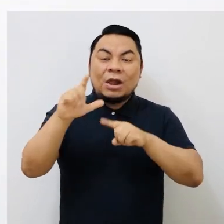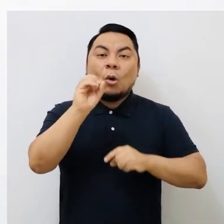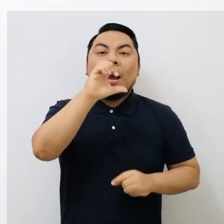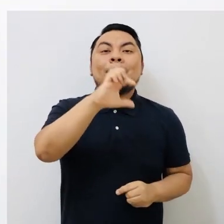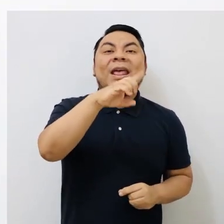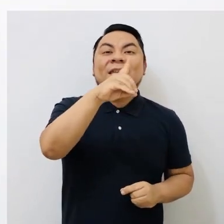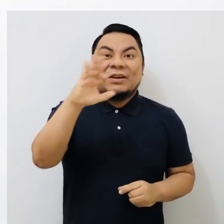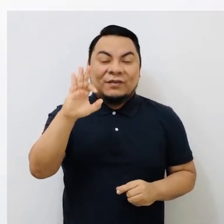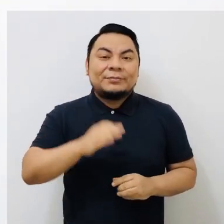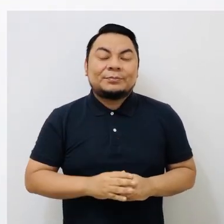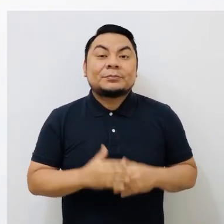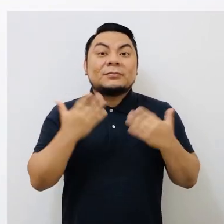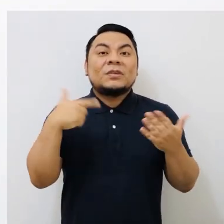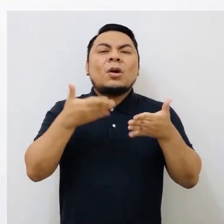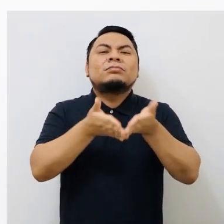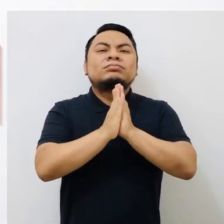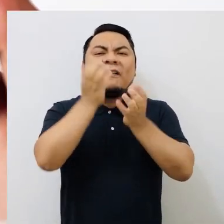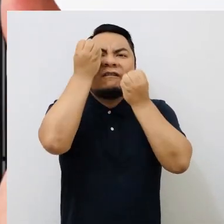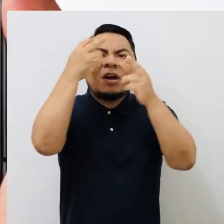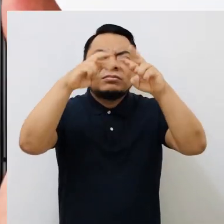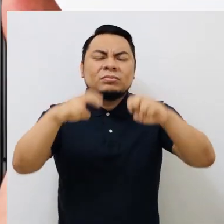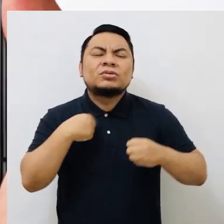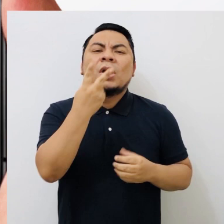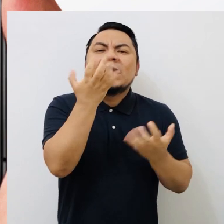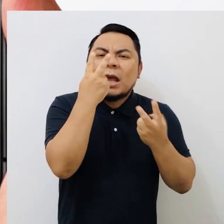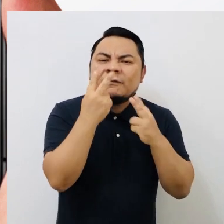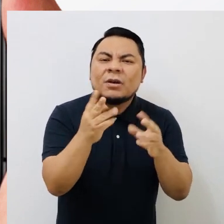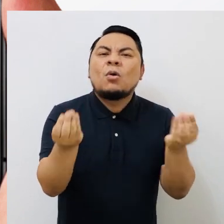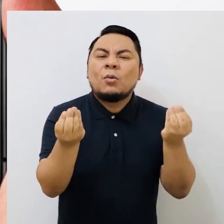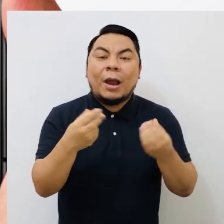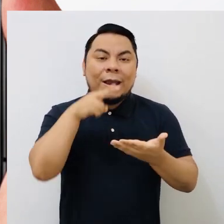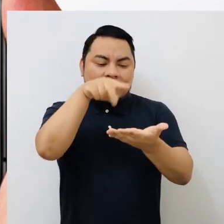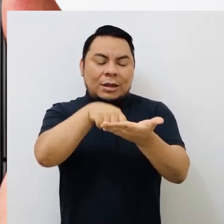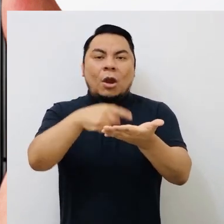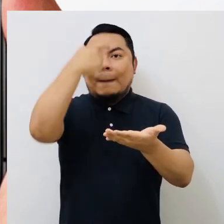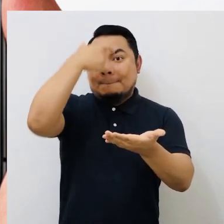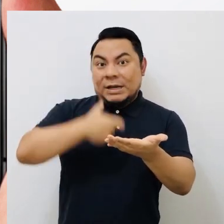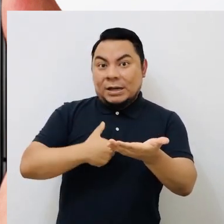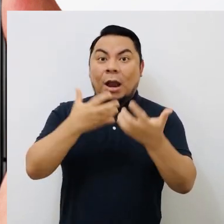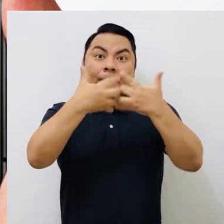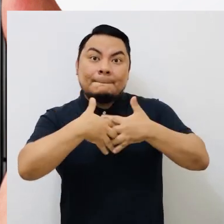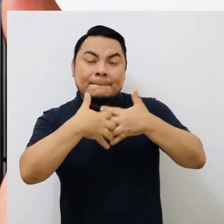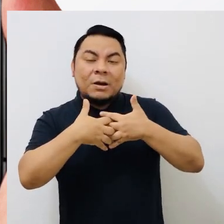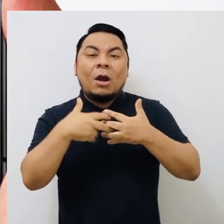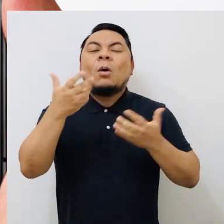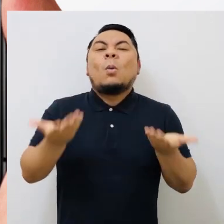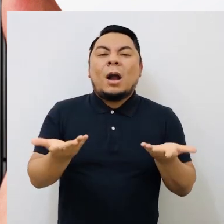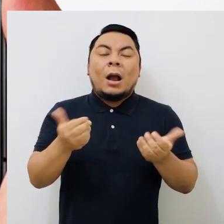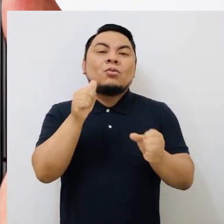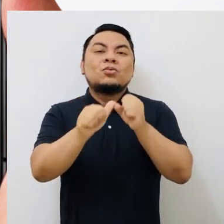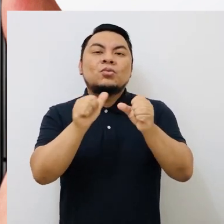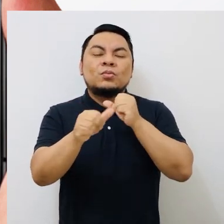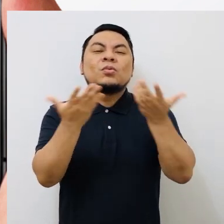ingresar una solicitud de acceso a la información pública, elige el tipo de persona, tipo de documento y número del